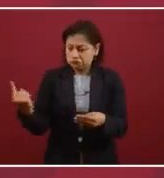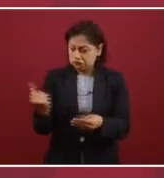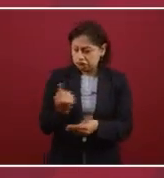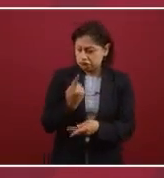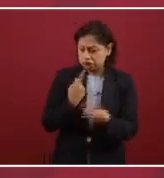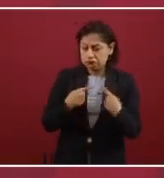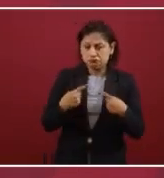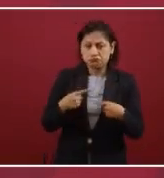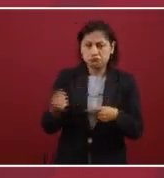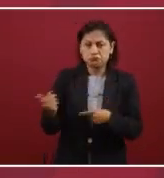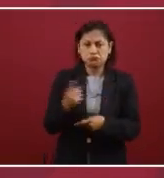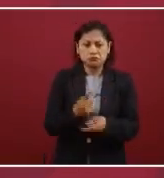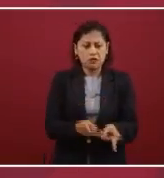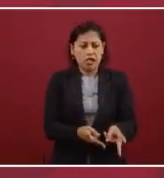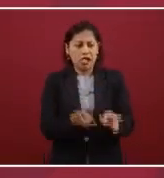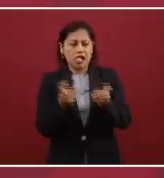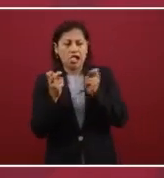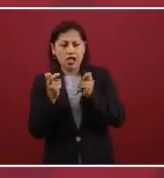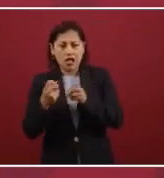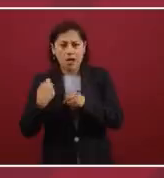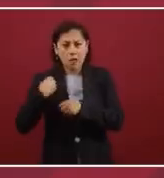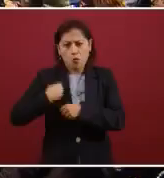o una cartera